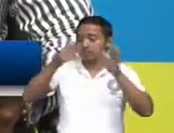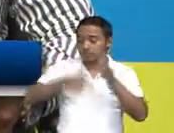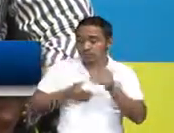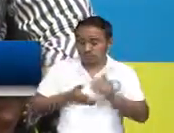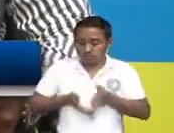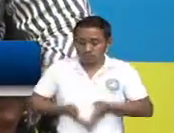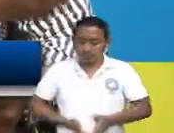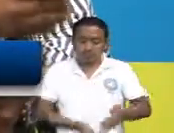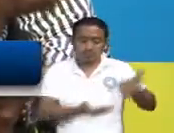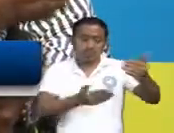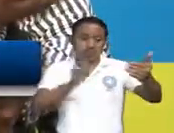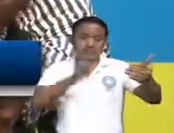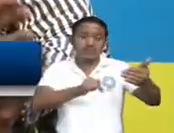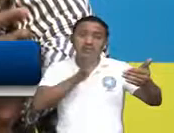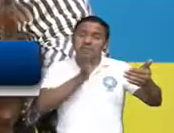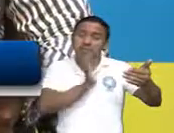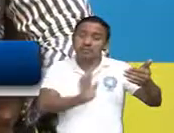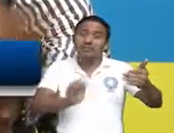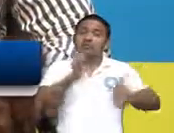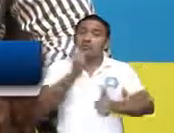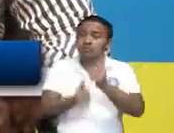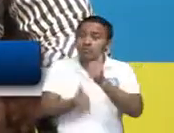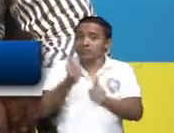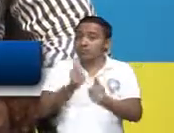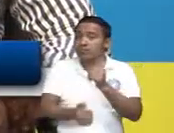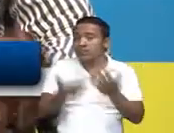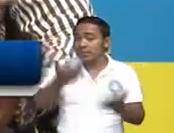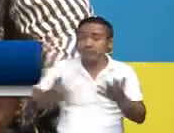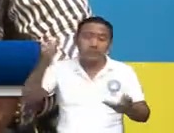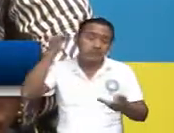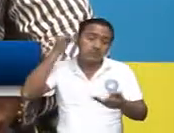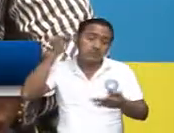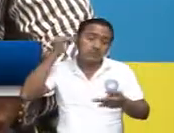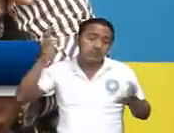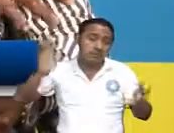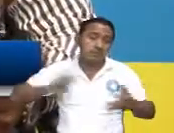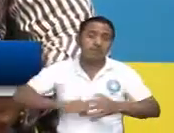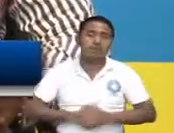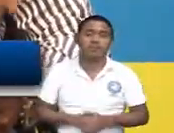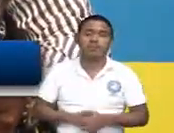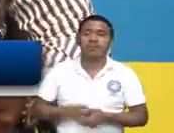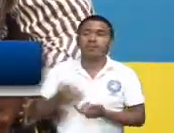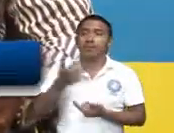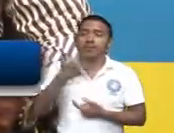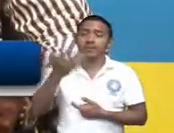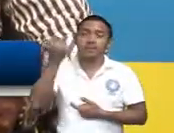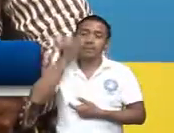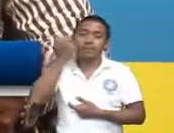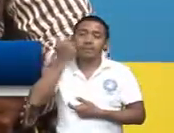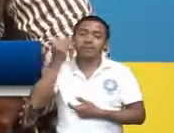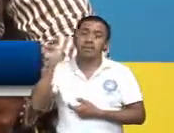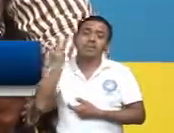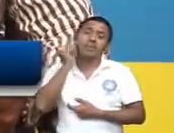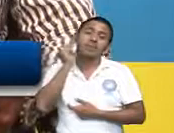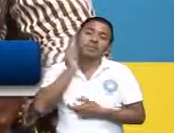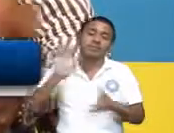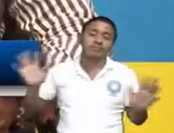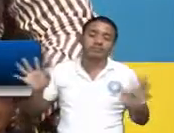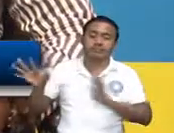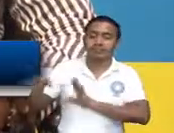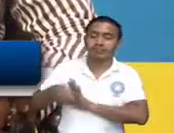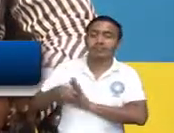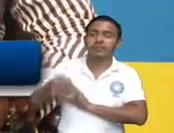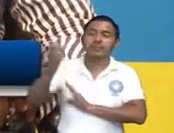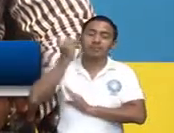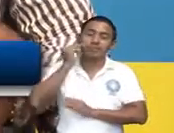porque puedan pueden venir con problemas auditivos por el simple hecho de que la mamá estuvo enferma de ciertos padecimientos